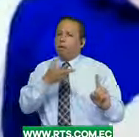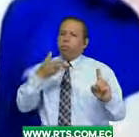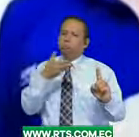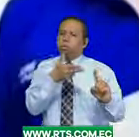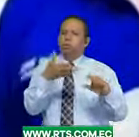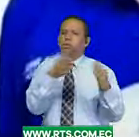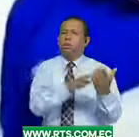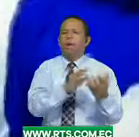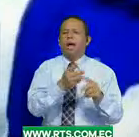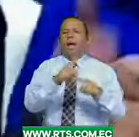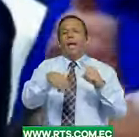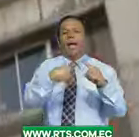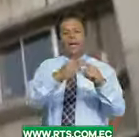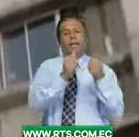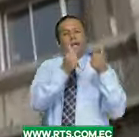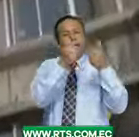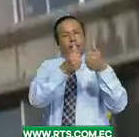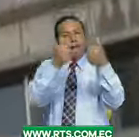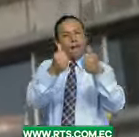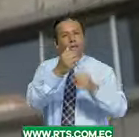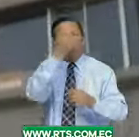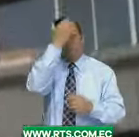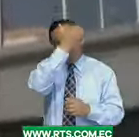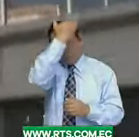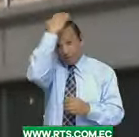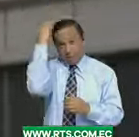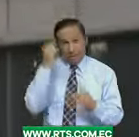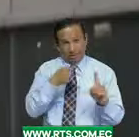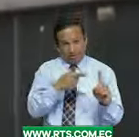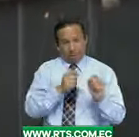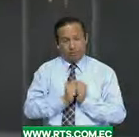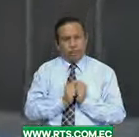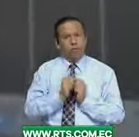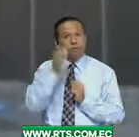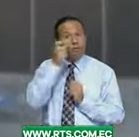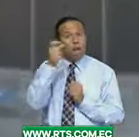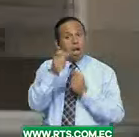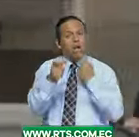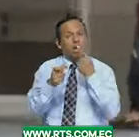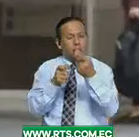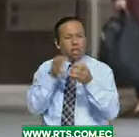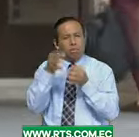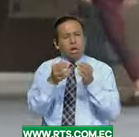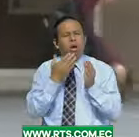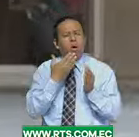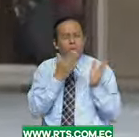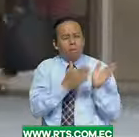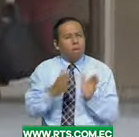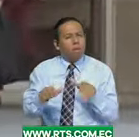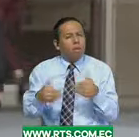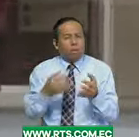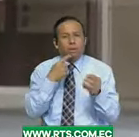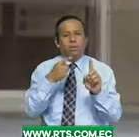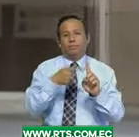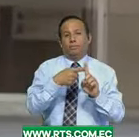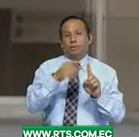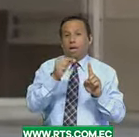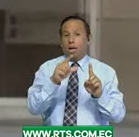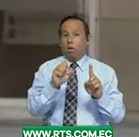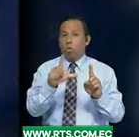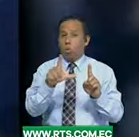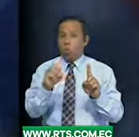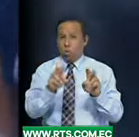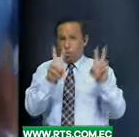presidencial Fernando Villavicencio. Fiscalía detalló cómo se habría planificado el crimen. Carlos Edwin Angulo, alias